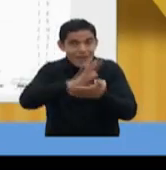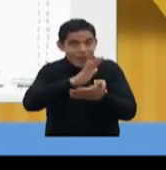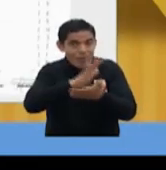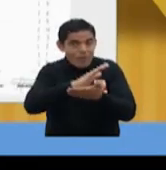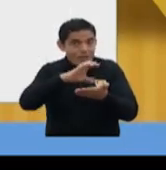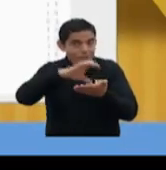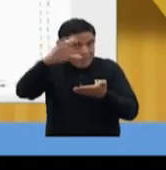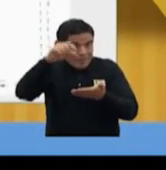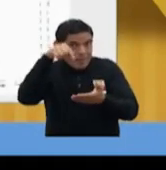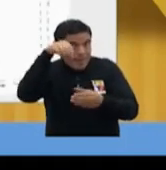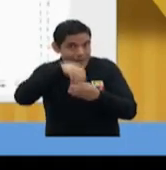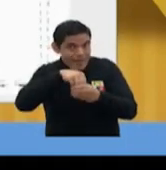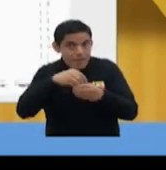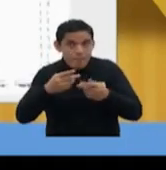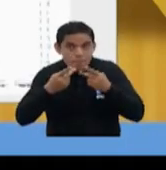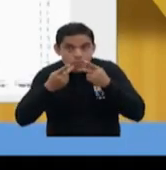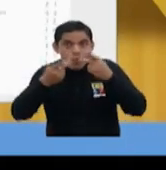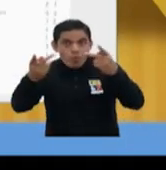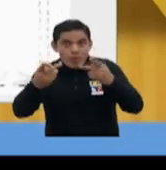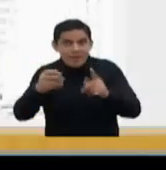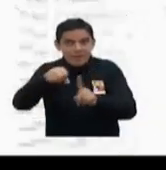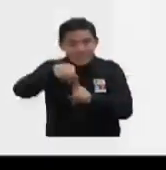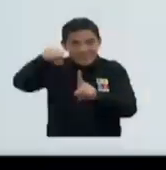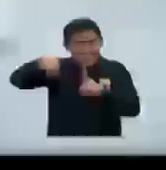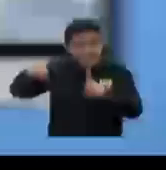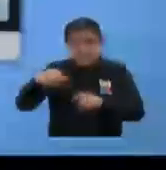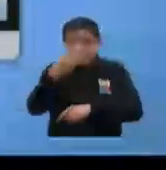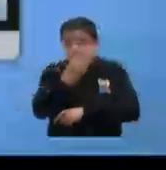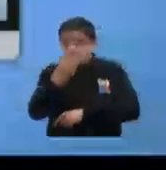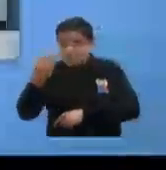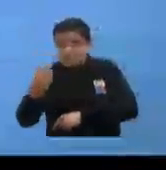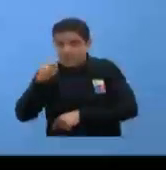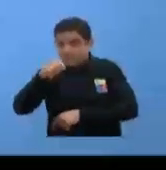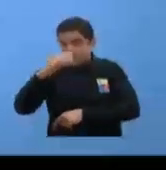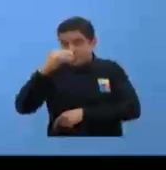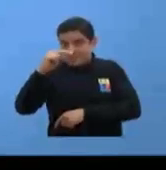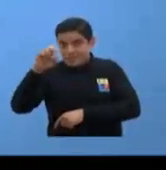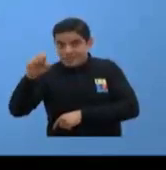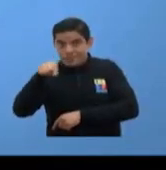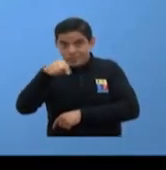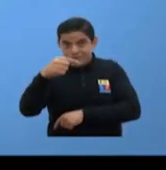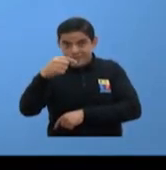recintos electorales y publicadas de forma inmediata en la página web institucional